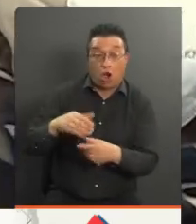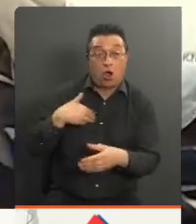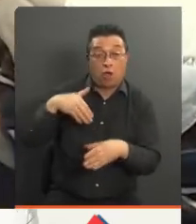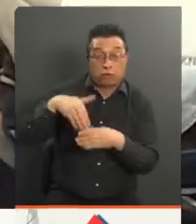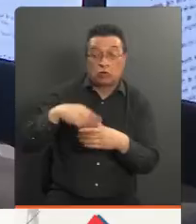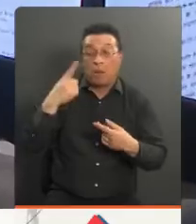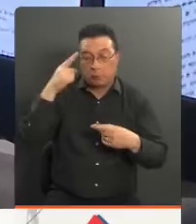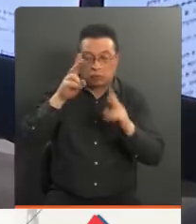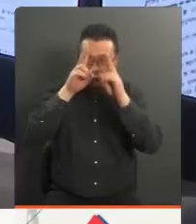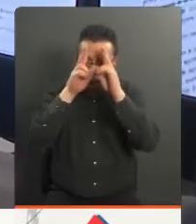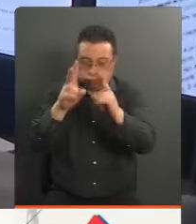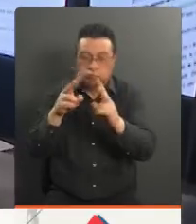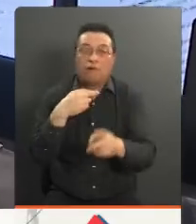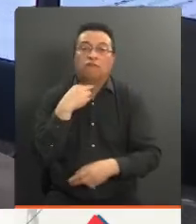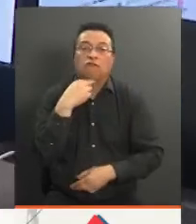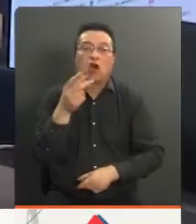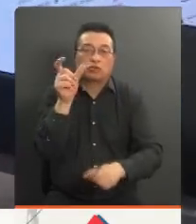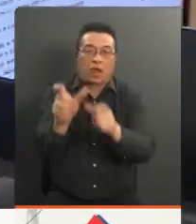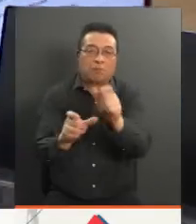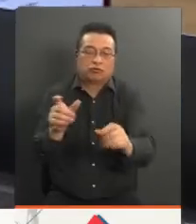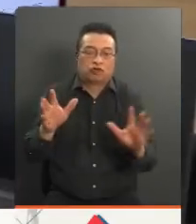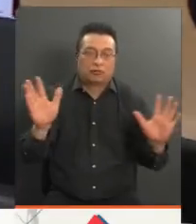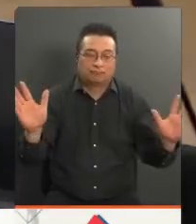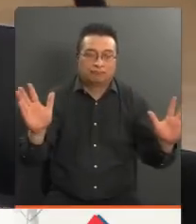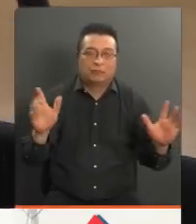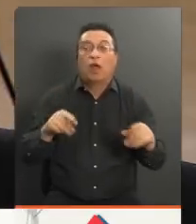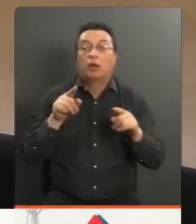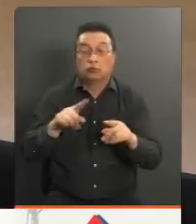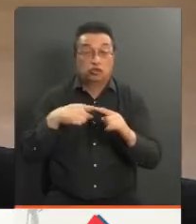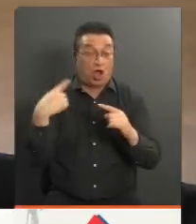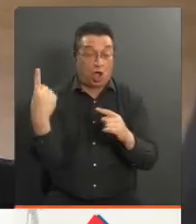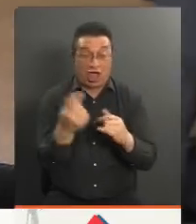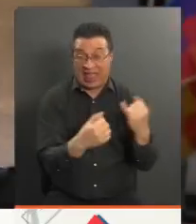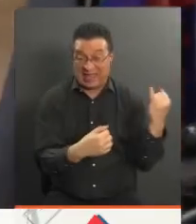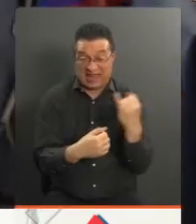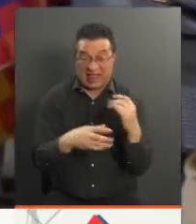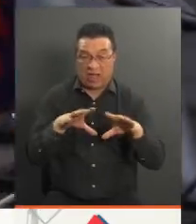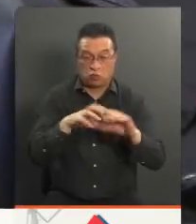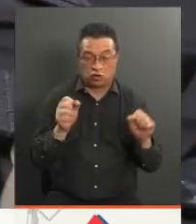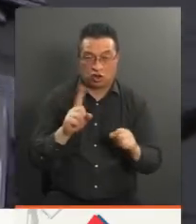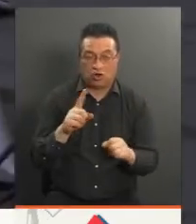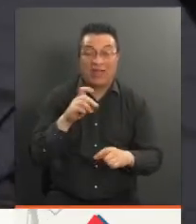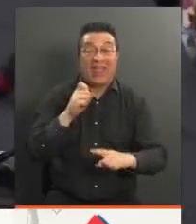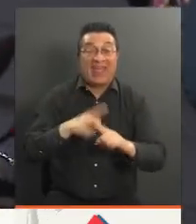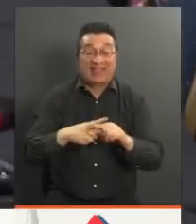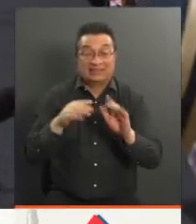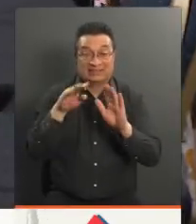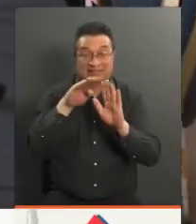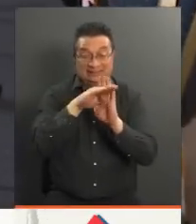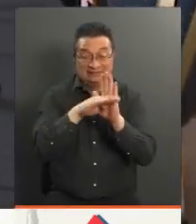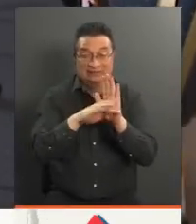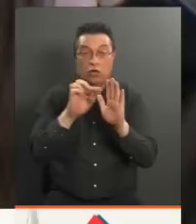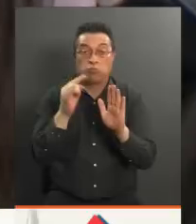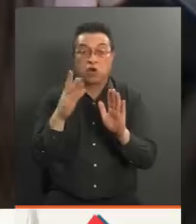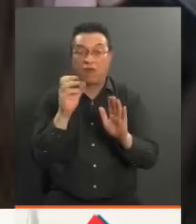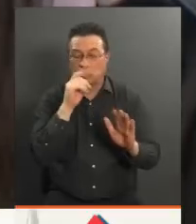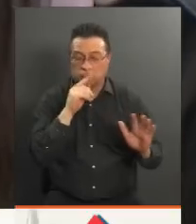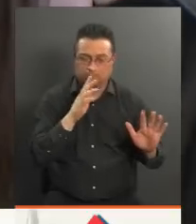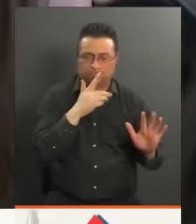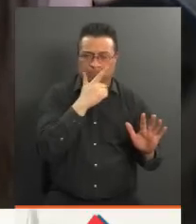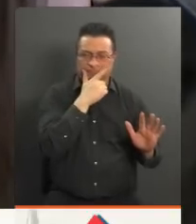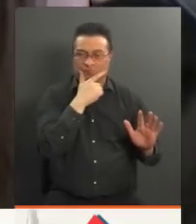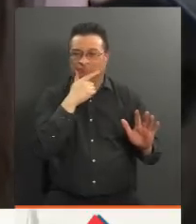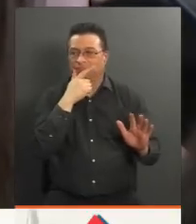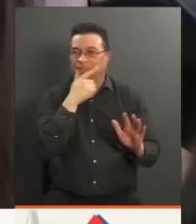respetar la voz del pueblo. De todas formas, el acuerdo no incluyó a toda la izquierda. Parte de la ex lista del pueblo mantiene sus aprensiones. Si estarán